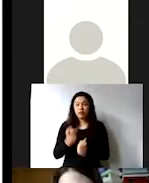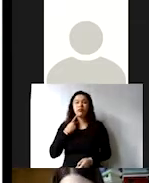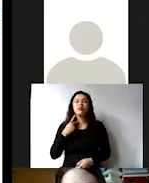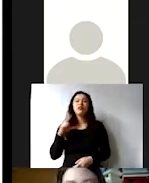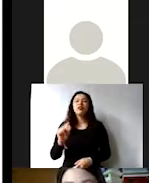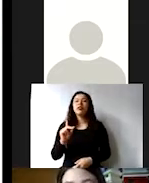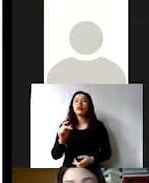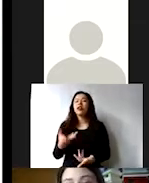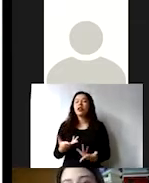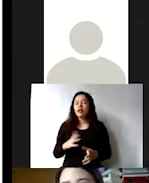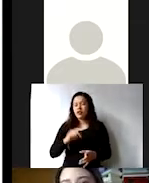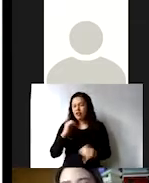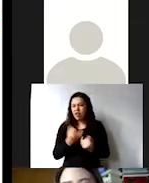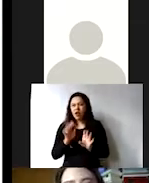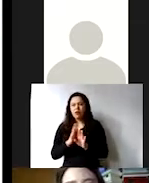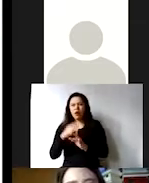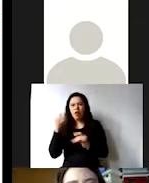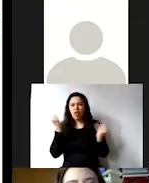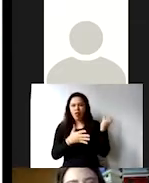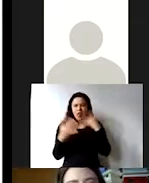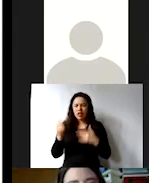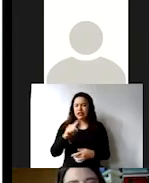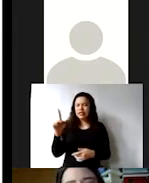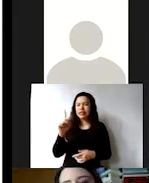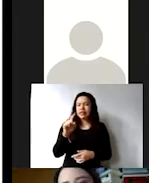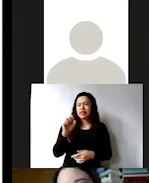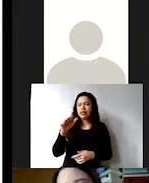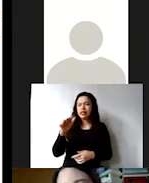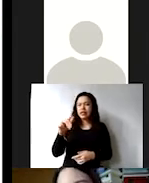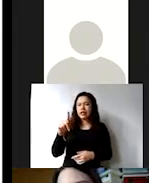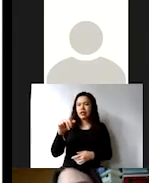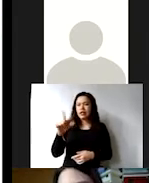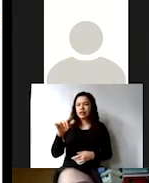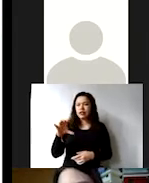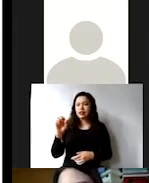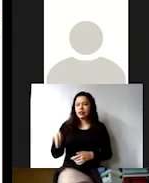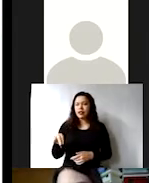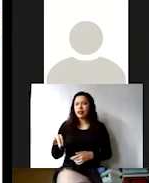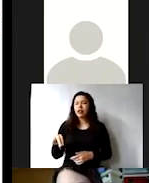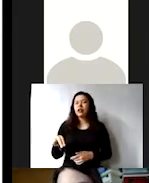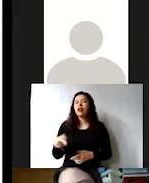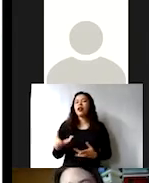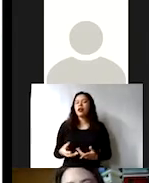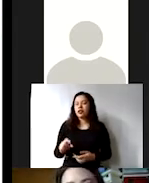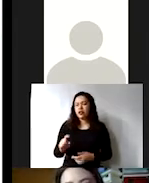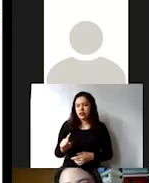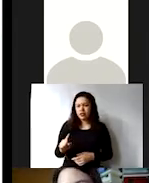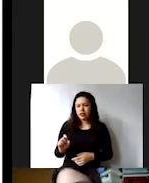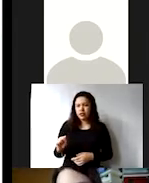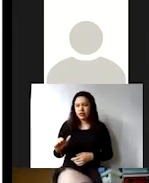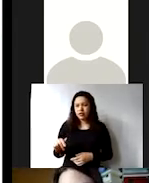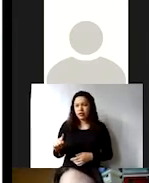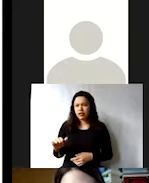satanizan, y uso esa palabra porque ha sucedido, que movimientos, por ejemplo,